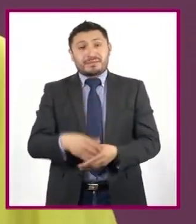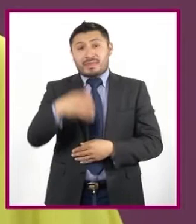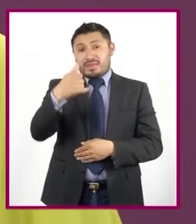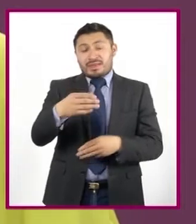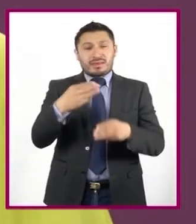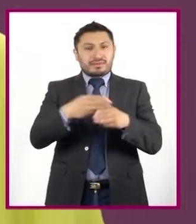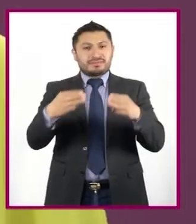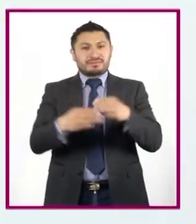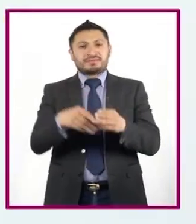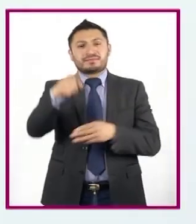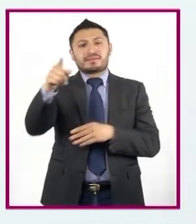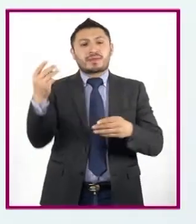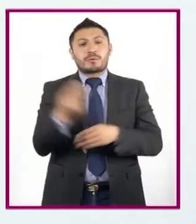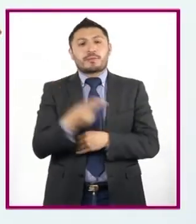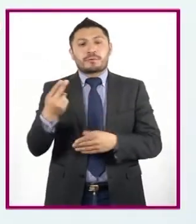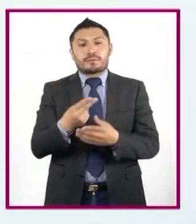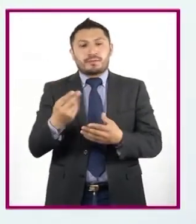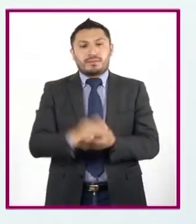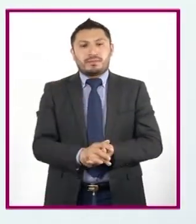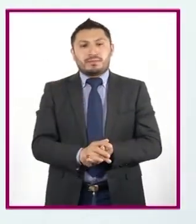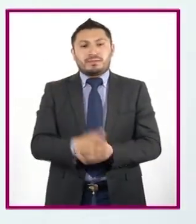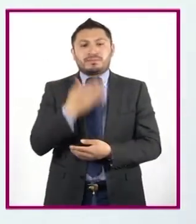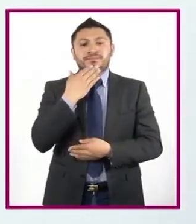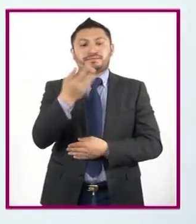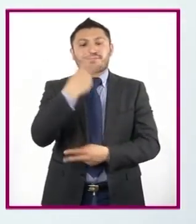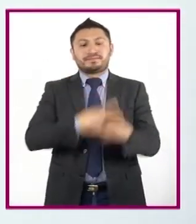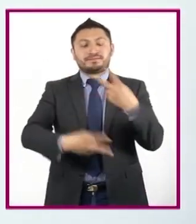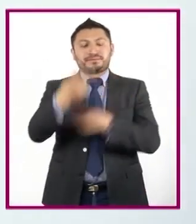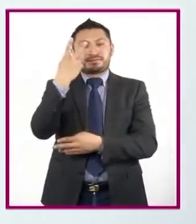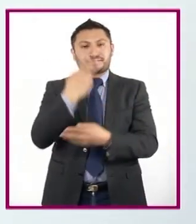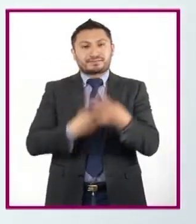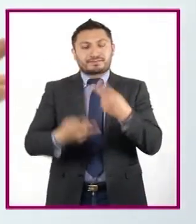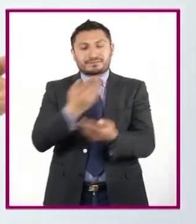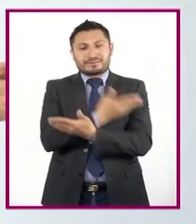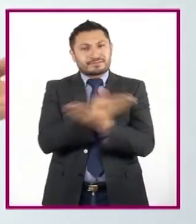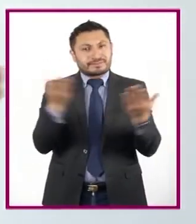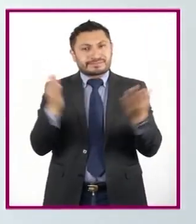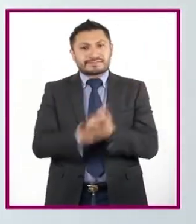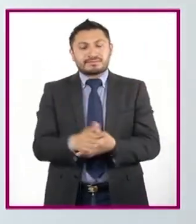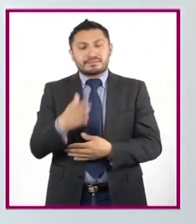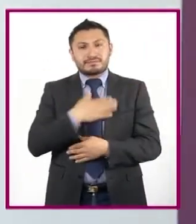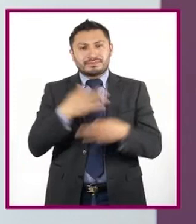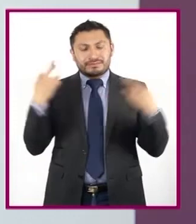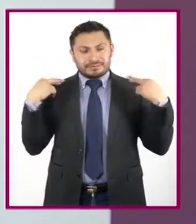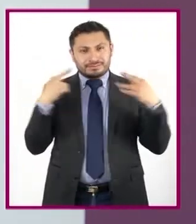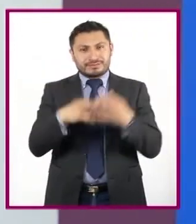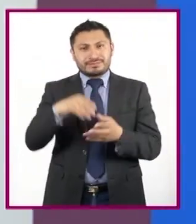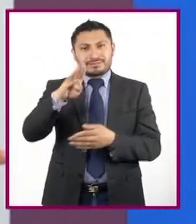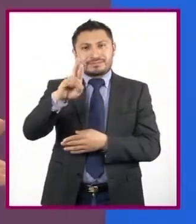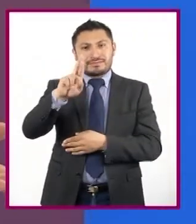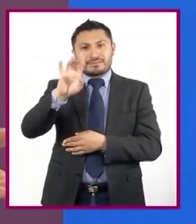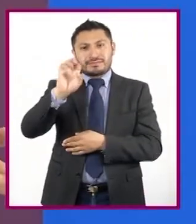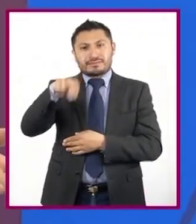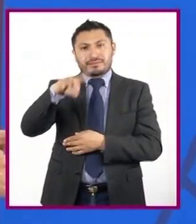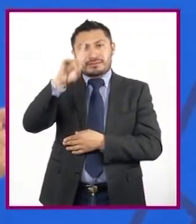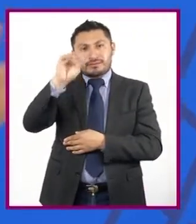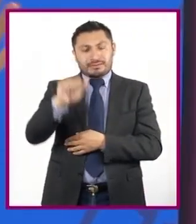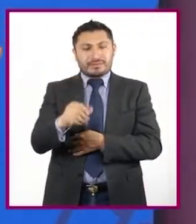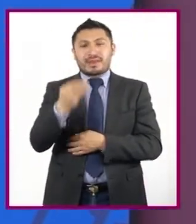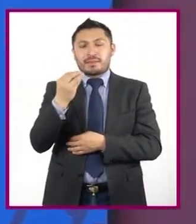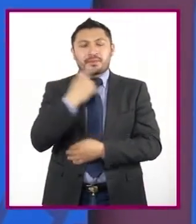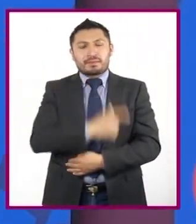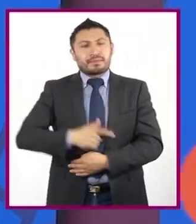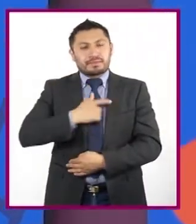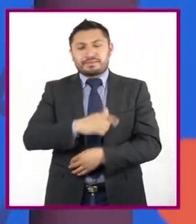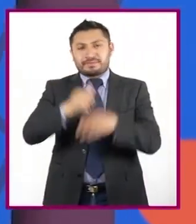que necesitarán. Bienvenidos a todas y todos. Soy la profesora Brenda Maldonado y me da mucho gusto que